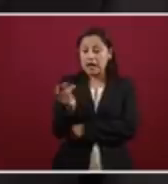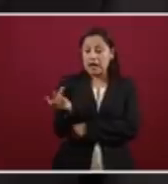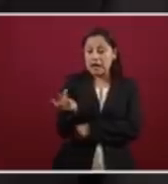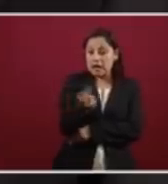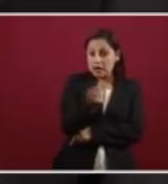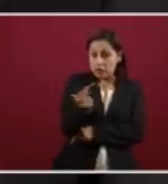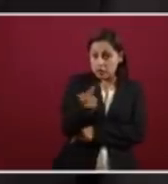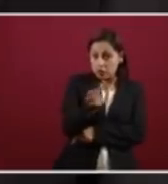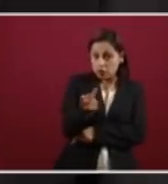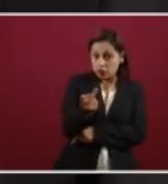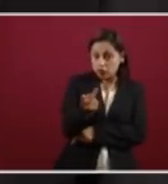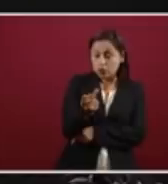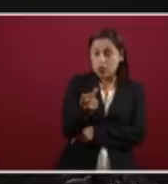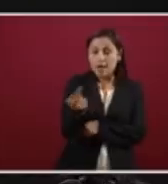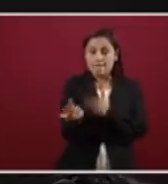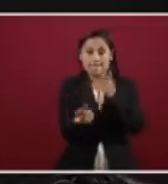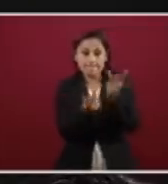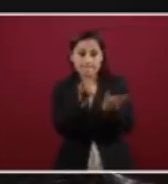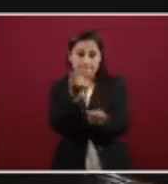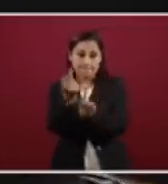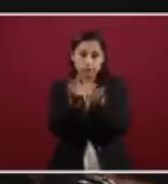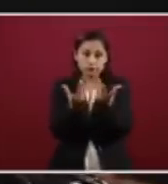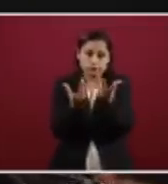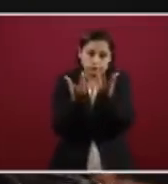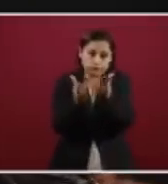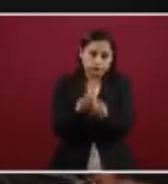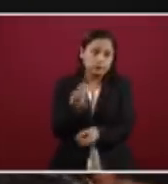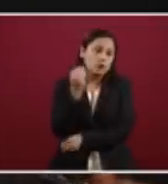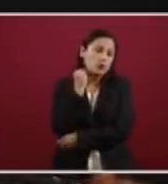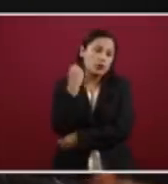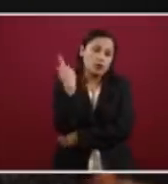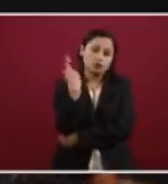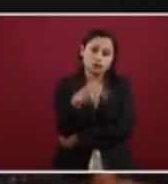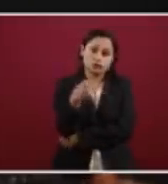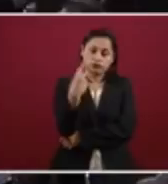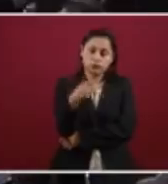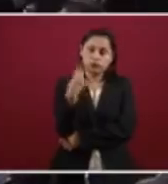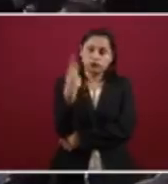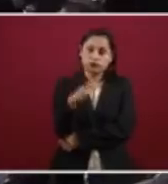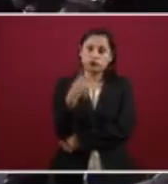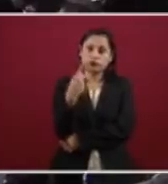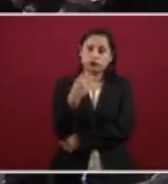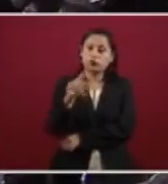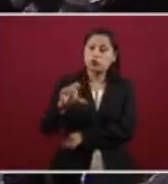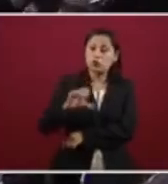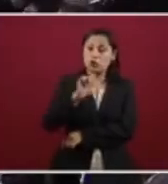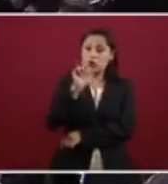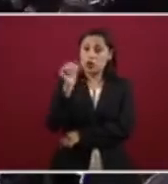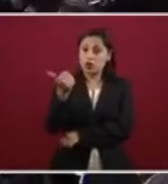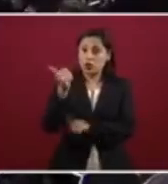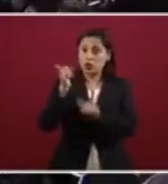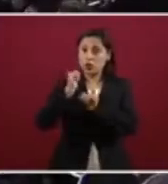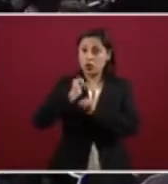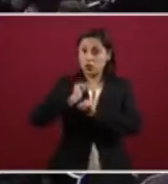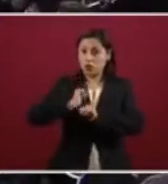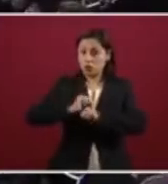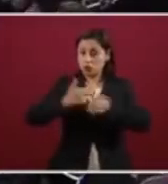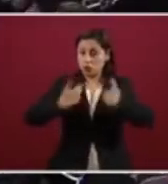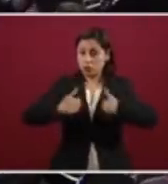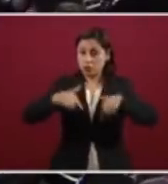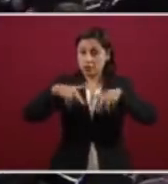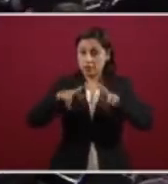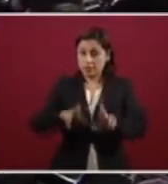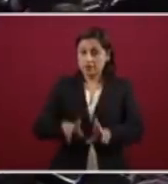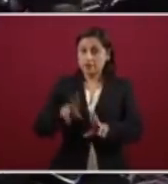sus abogados, la hicieron también en presencia de representantes del Centro Pro de Derechos Humanos